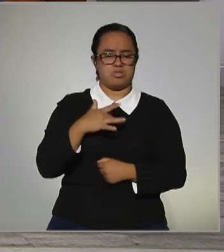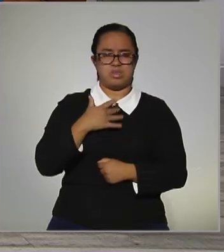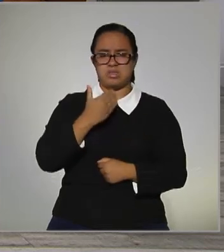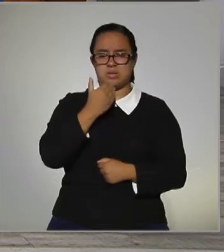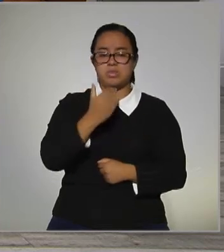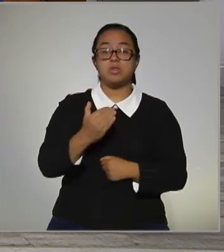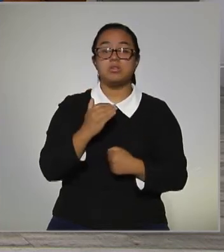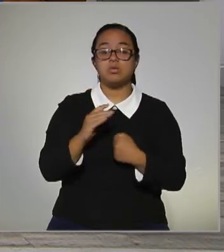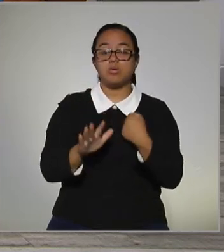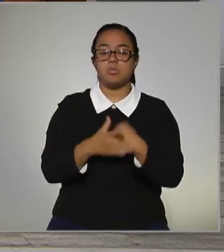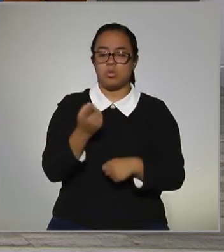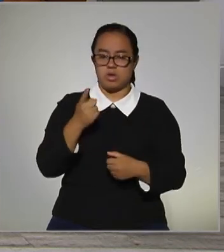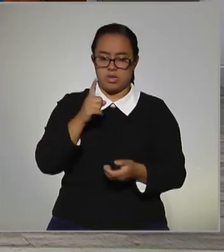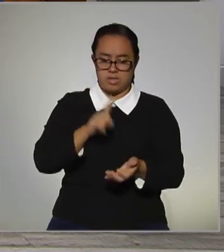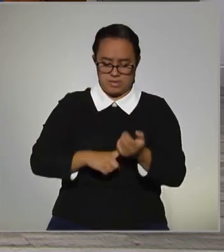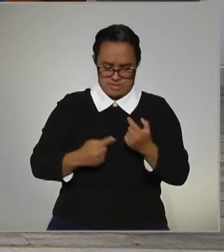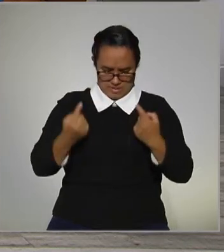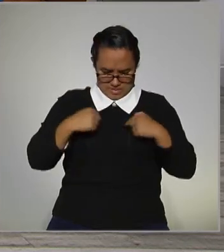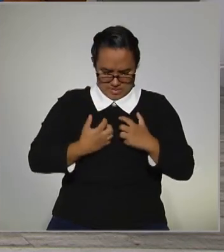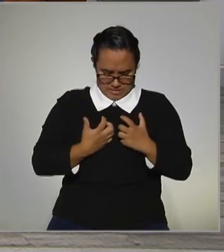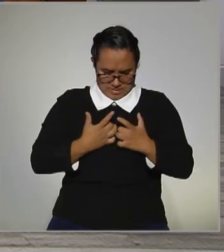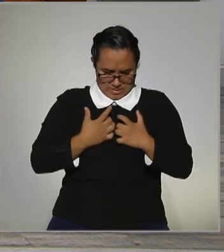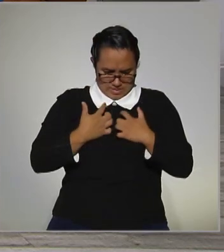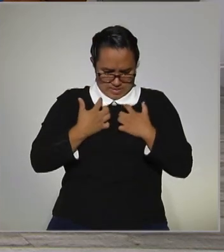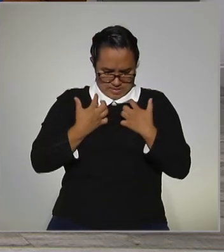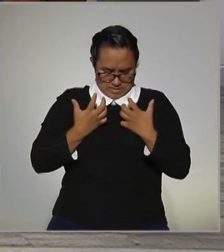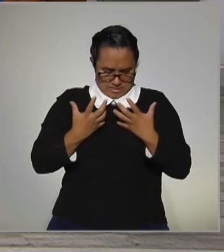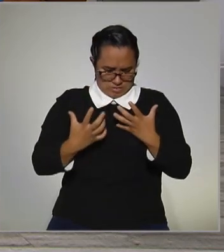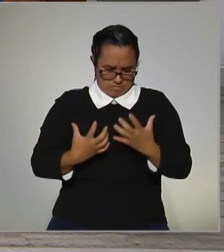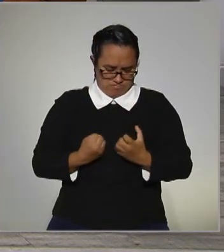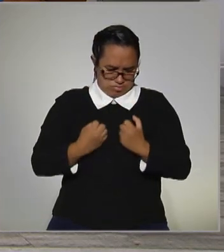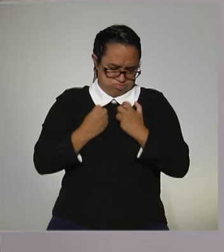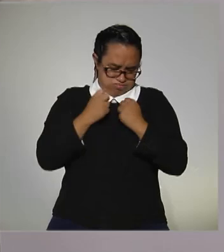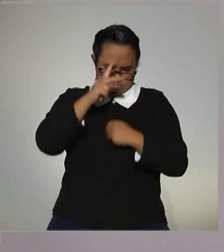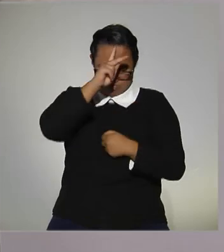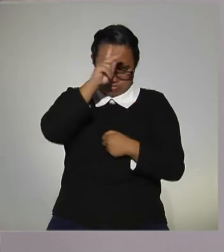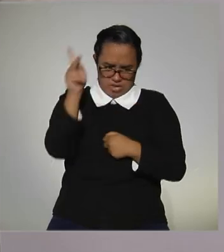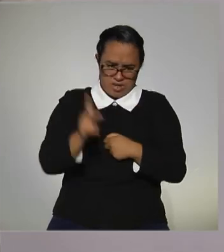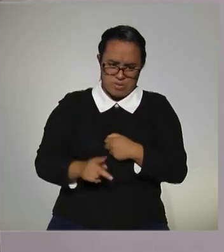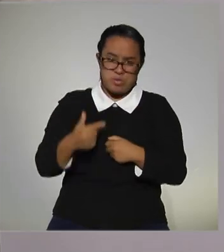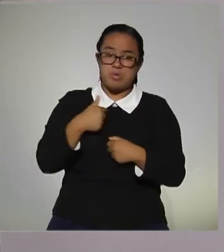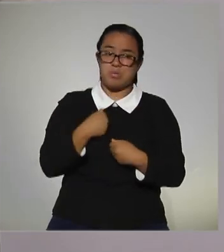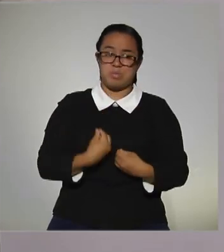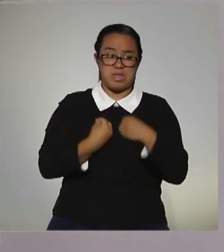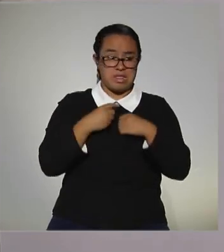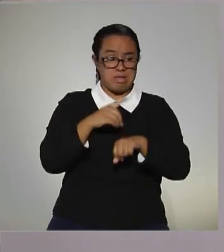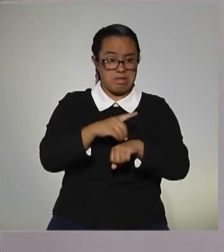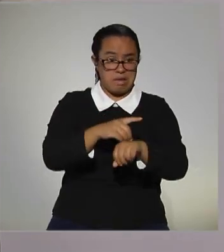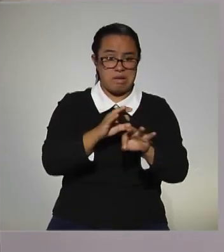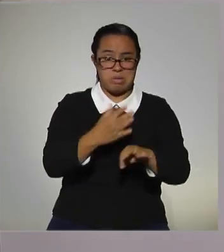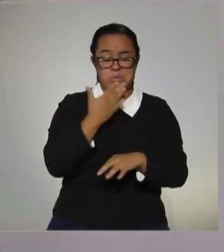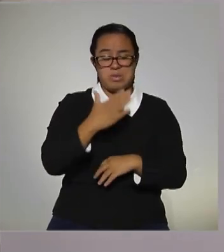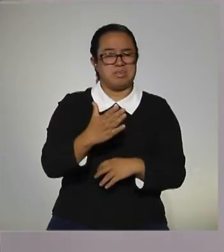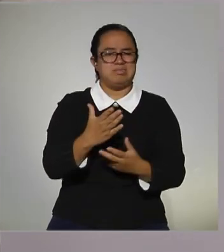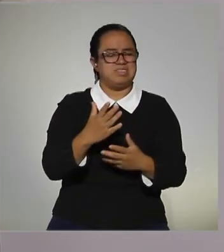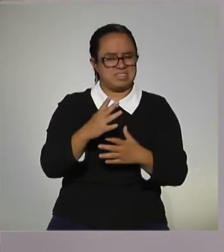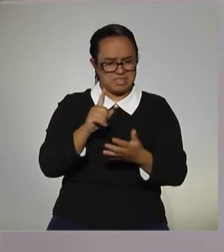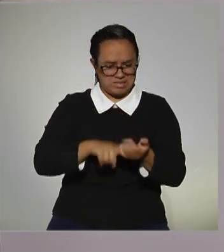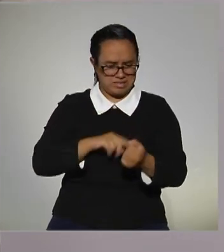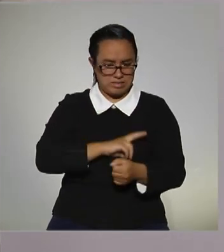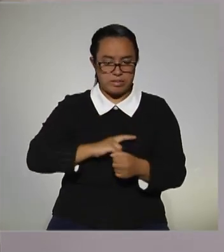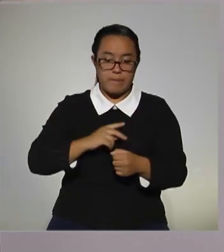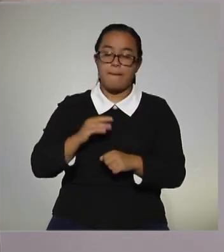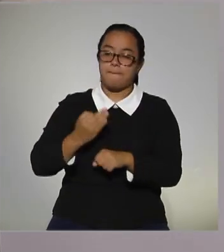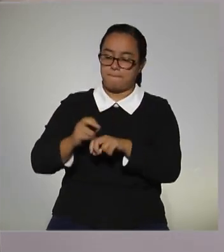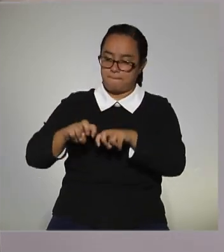va carcomiendo el alma, las emociones, tu día a día no es igual. Y vamos a ver cómo nuestros especialistas